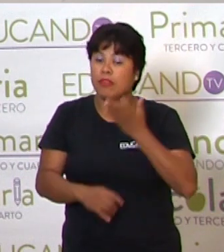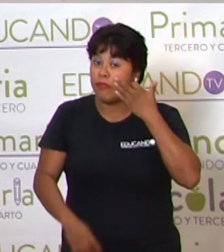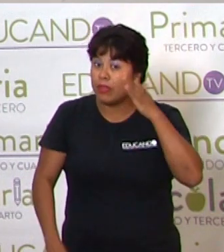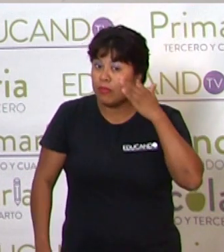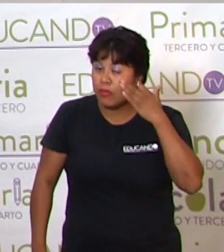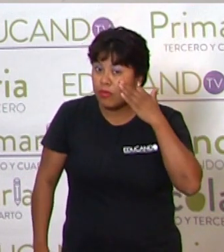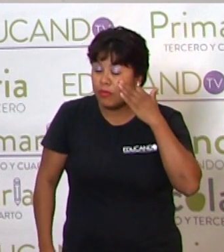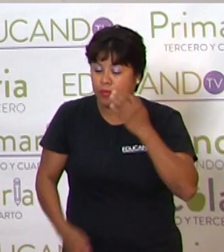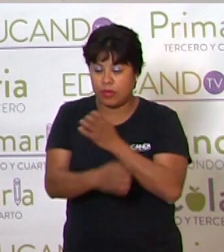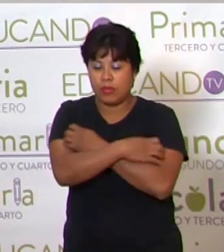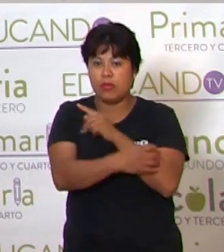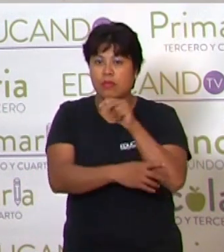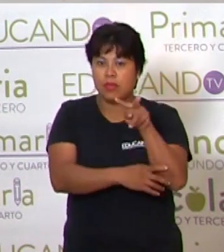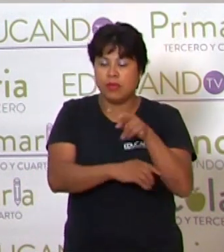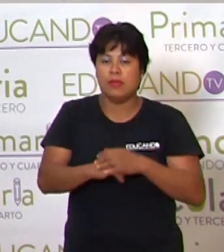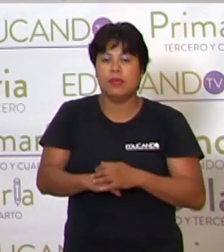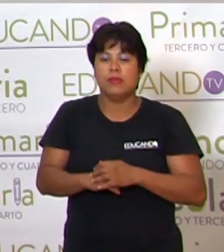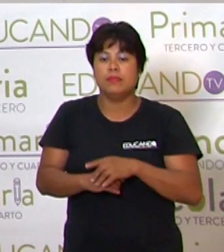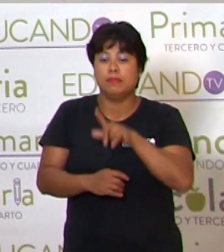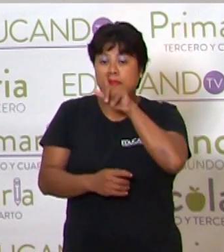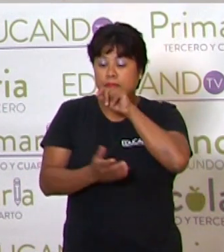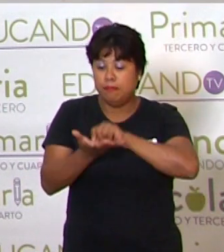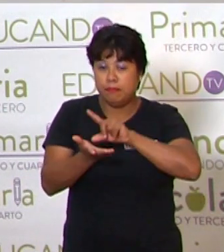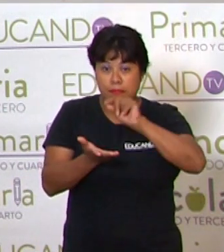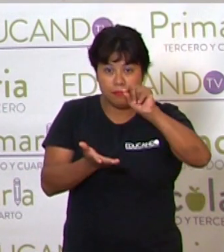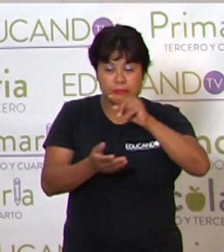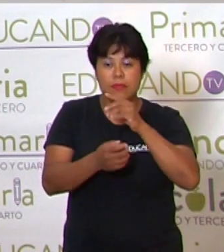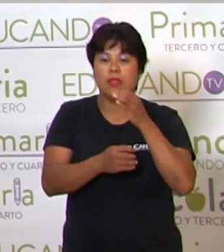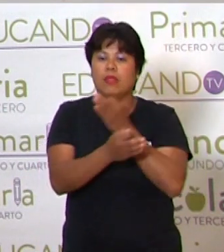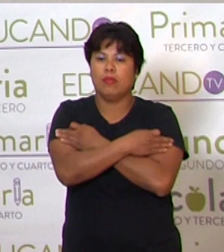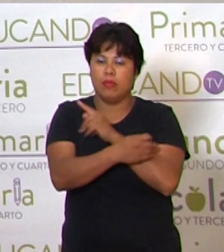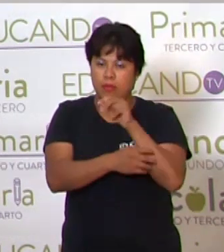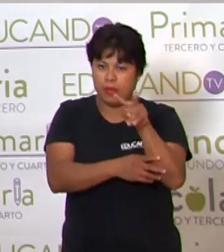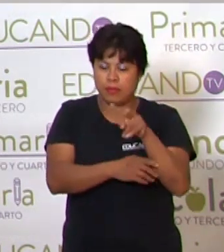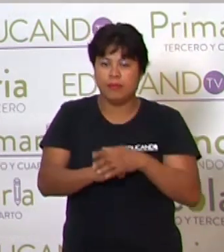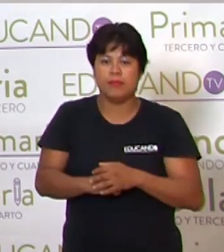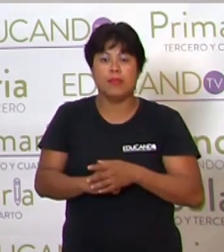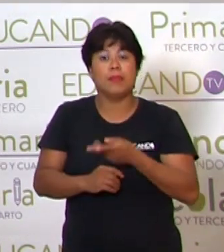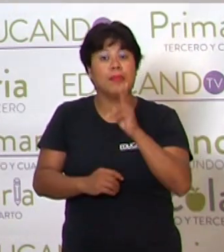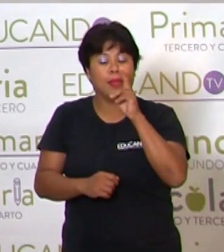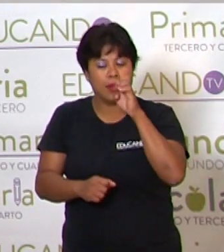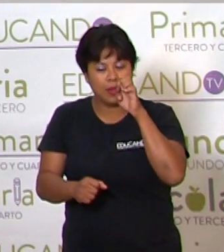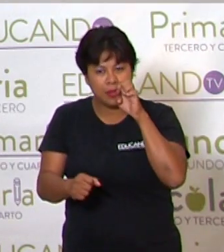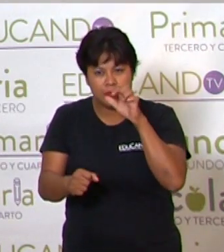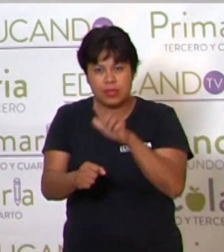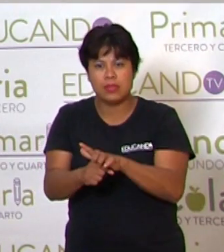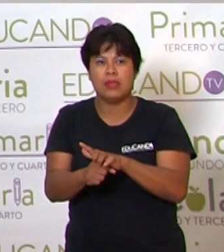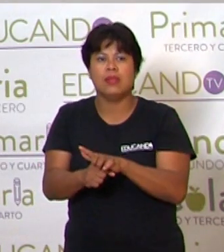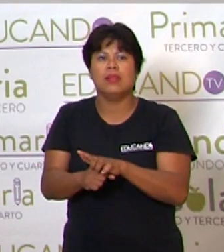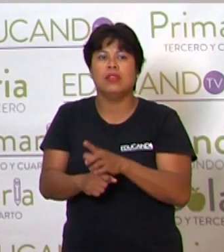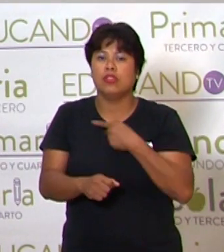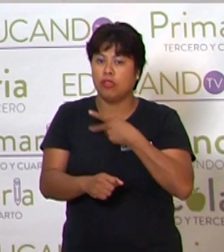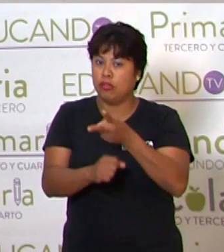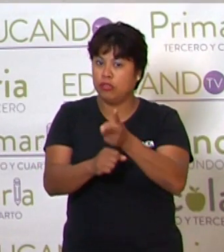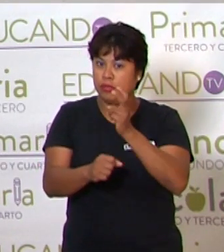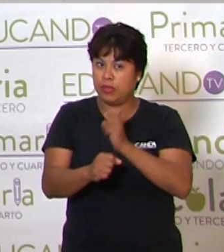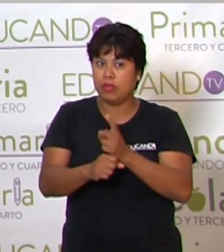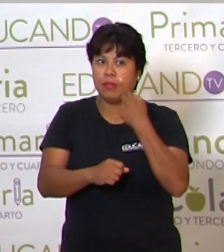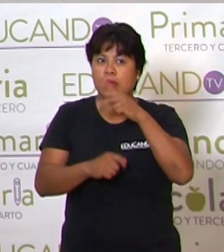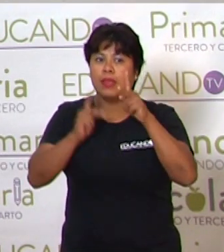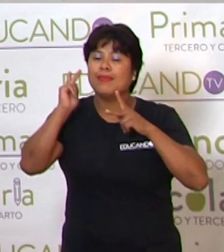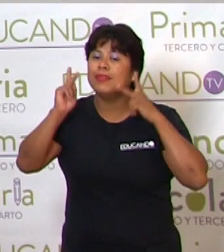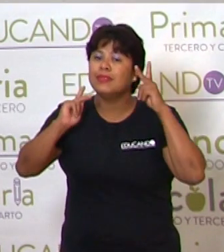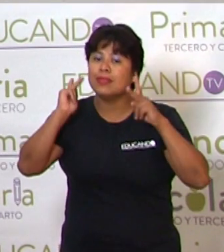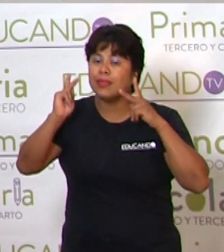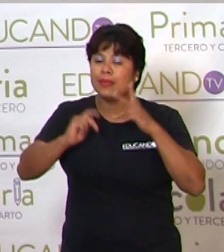Facebook, Educando TV, Twitter, Educando TV, pero en especial los invito a que